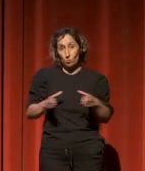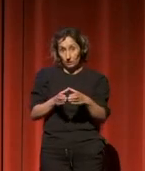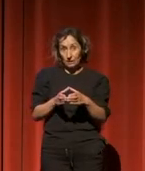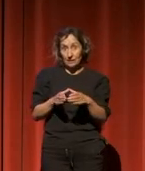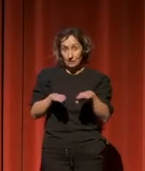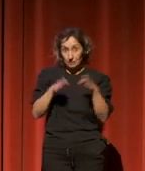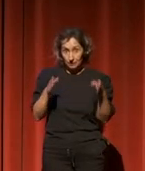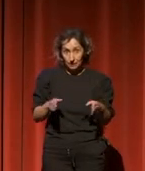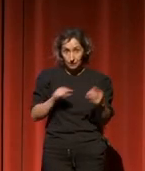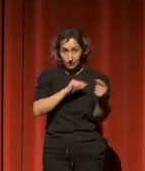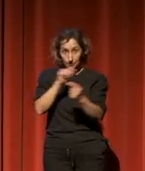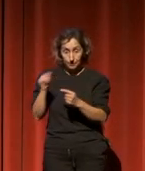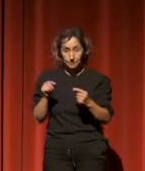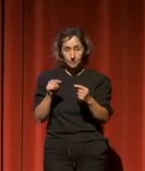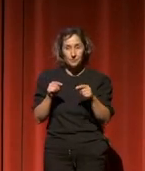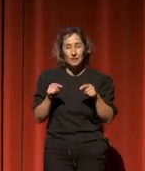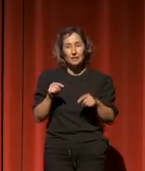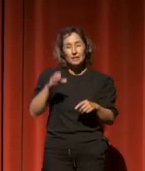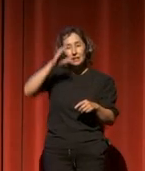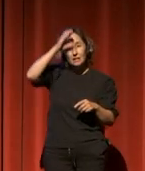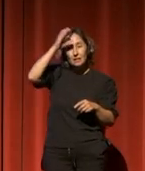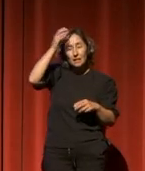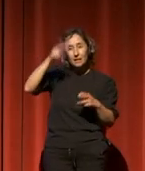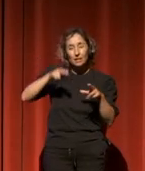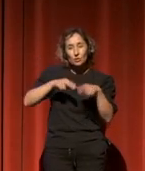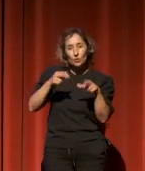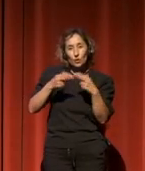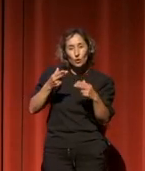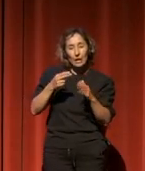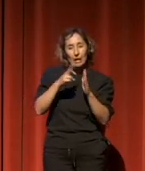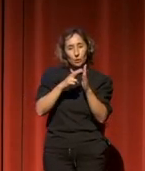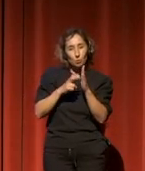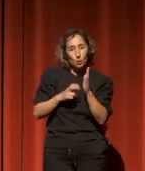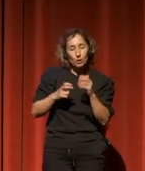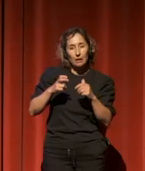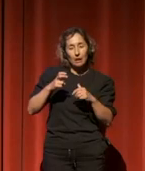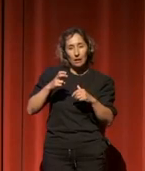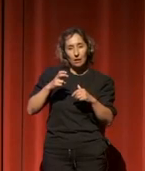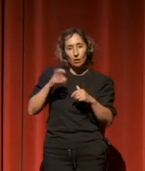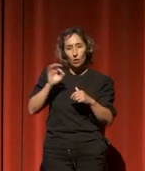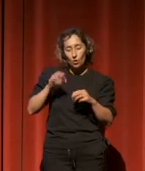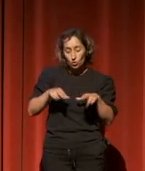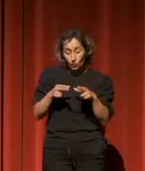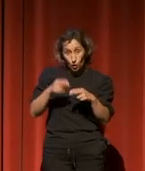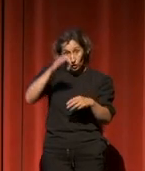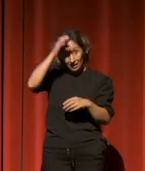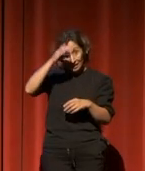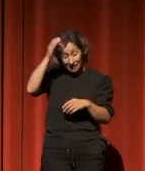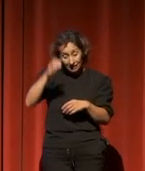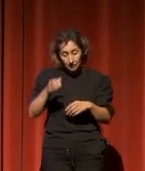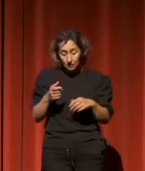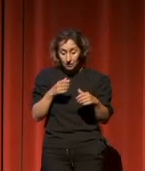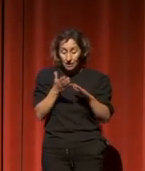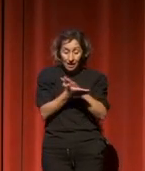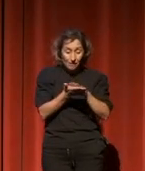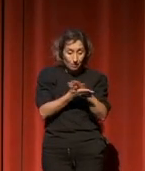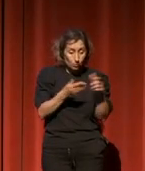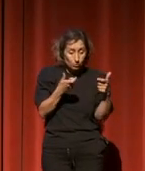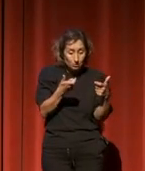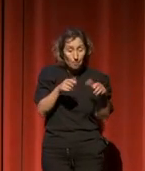normalmente Yo diría que en ciencias sociales o en sociología Antropología nos solemos referir a las mesas intersectoriales